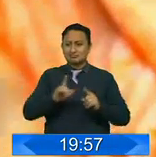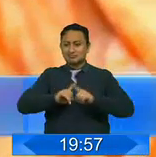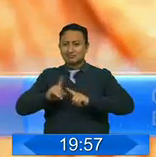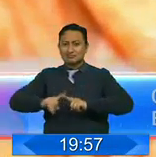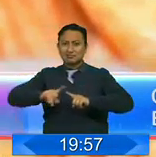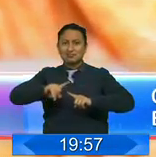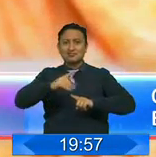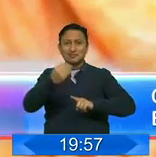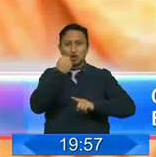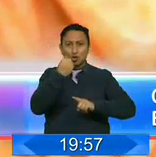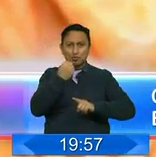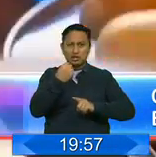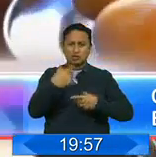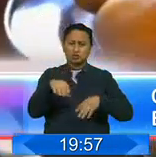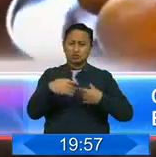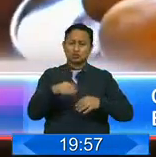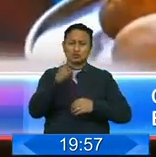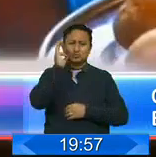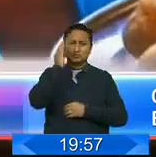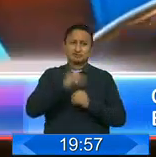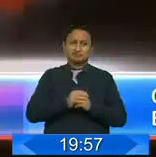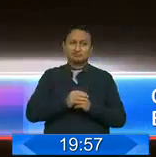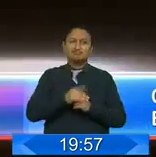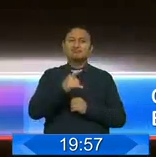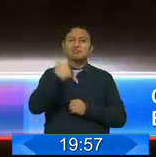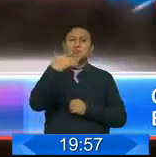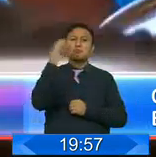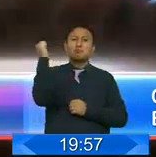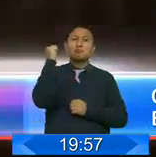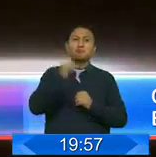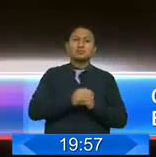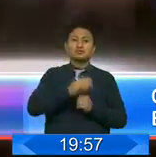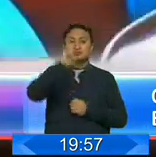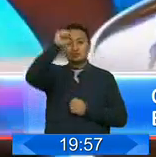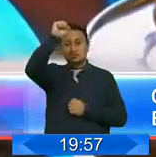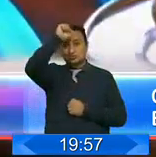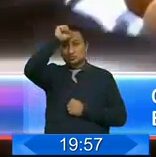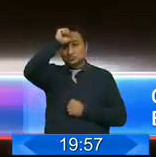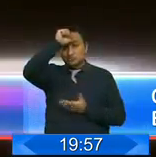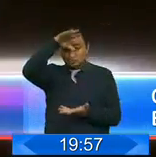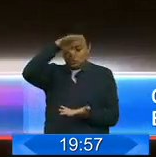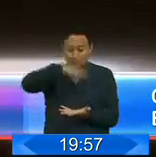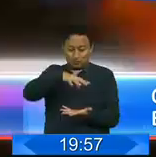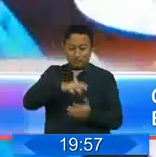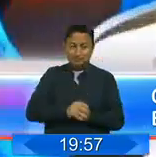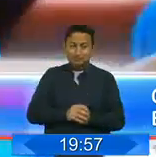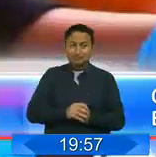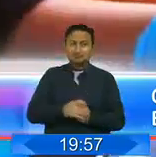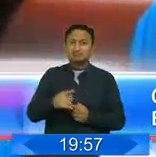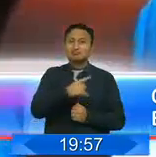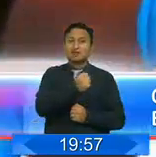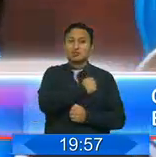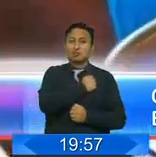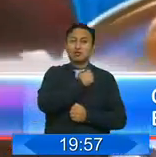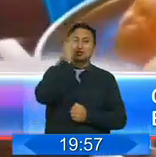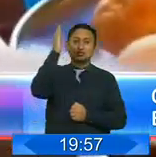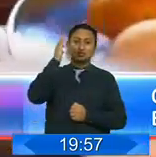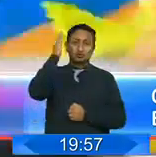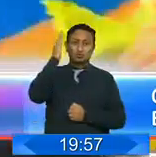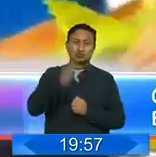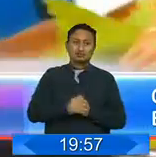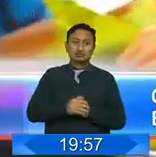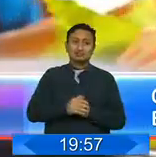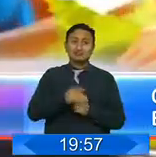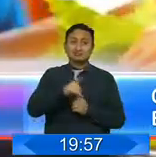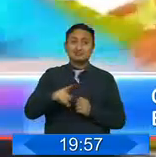y tradicional gastronomía. El plato más emblemático es el hornado pastuso. La receta carchense no permite que el